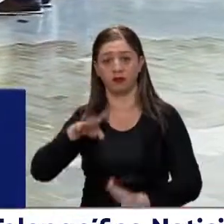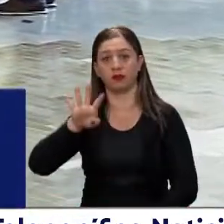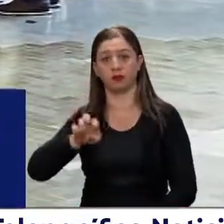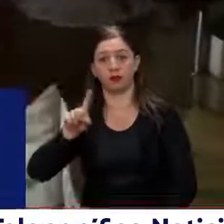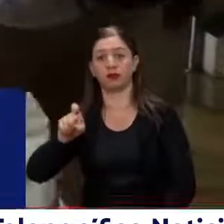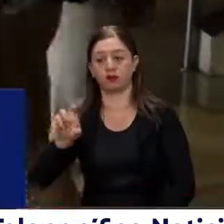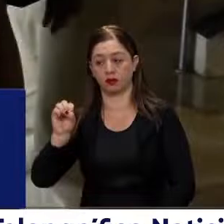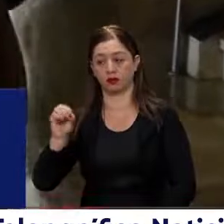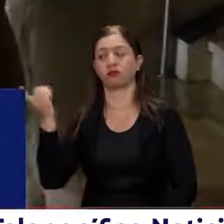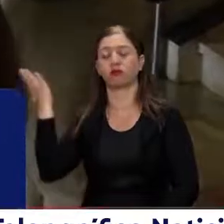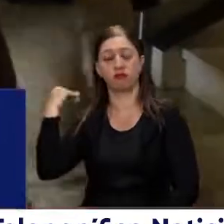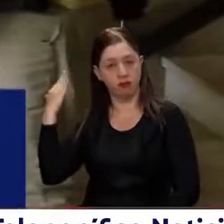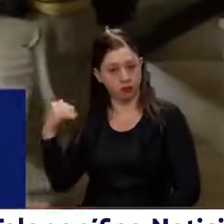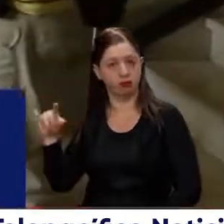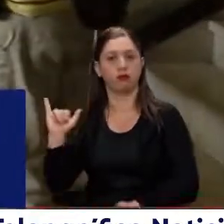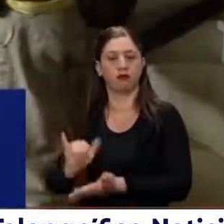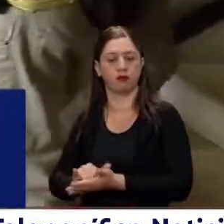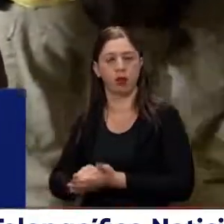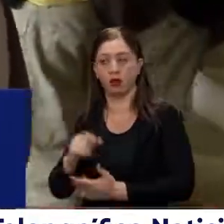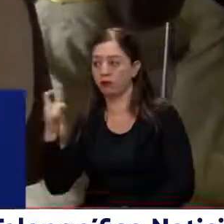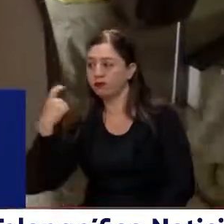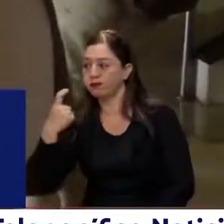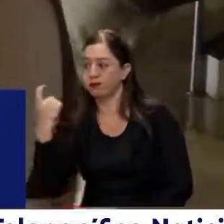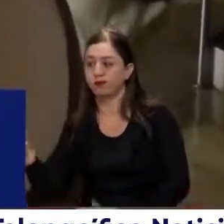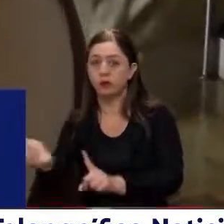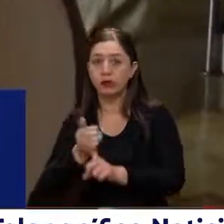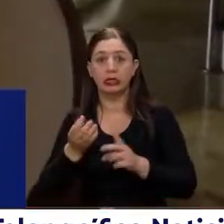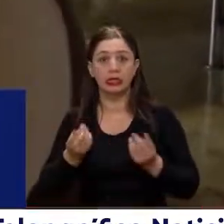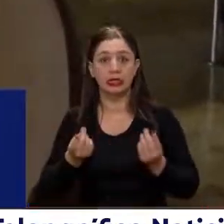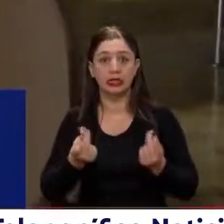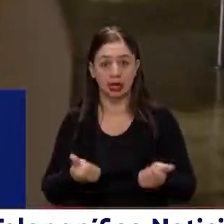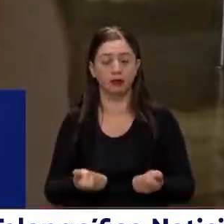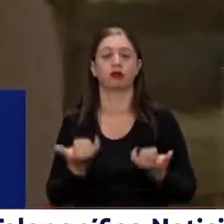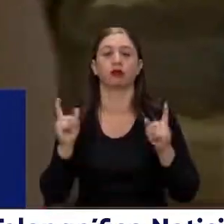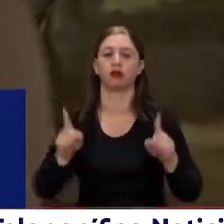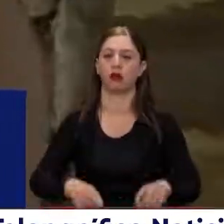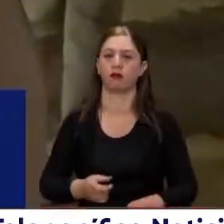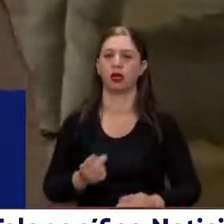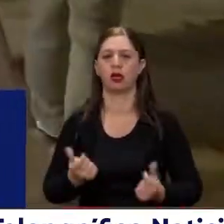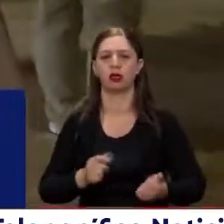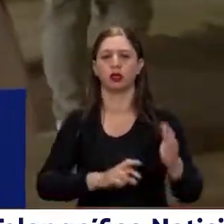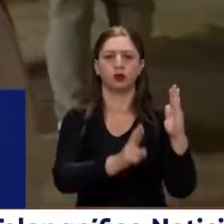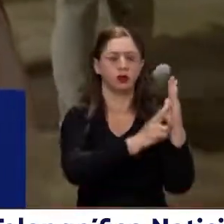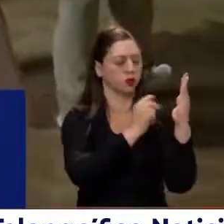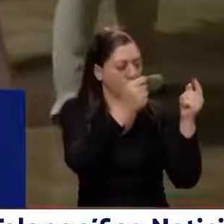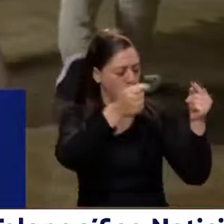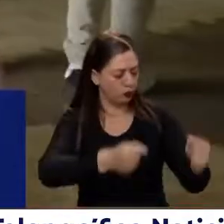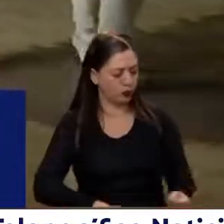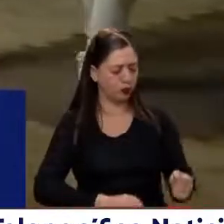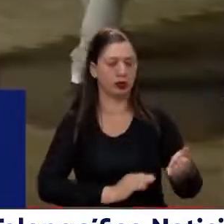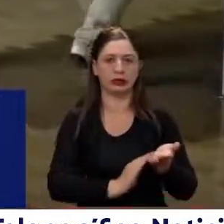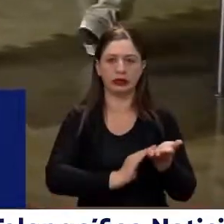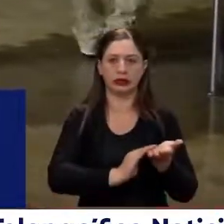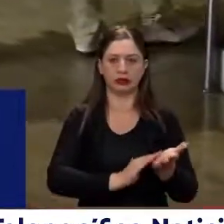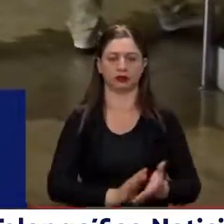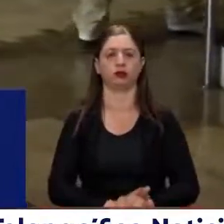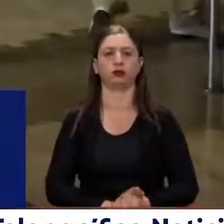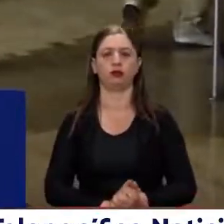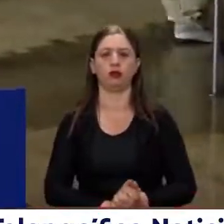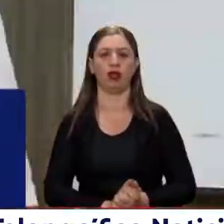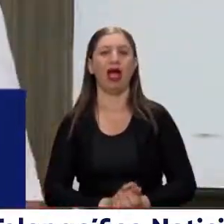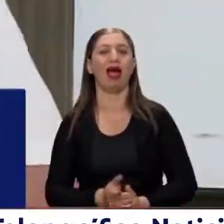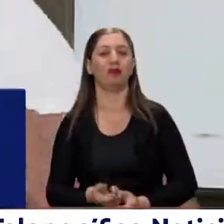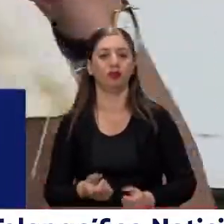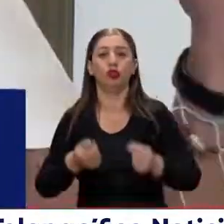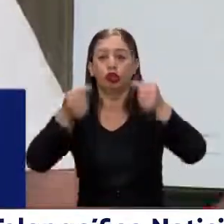nueva ruta se espera no solo una pronta ubicación, sino también la actualización de los registros. Hay un gran